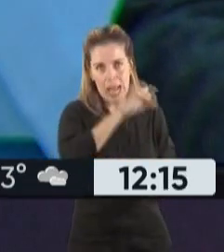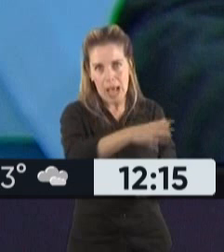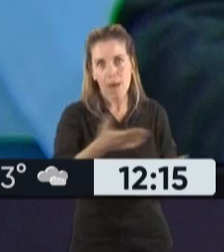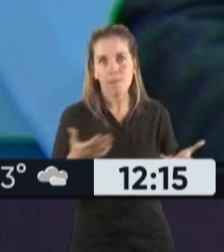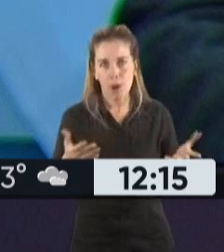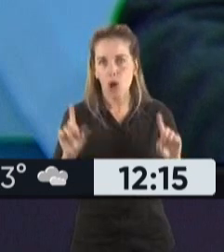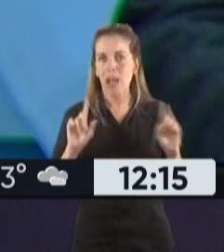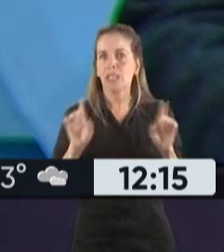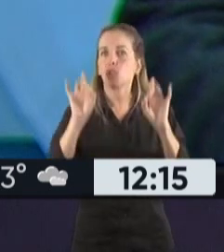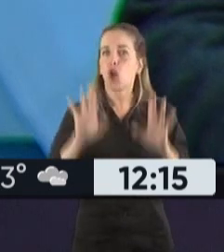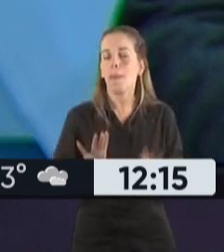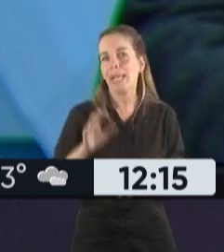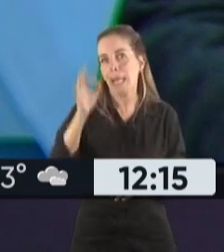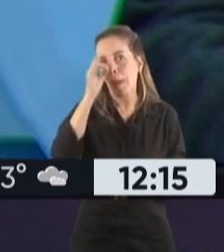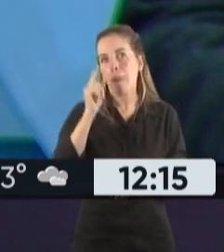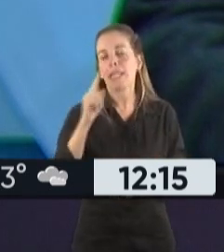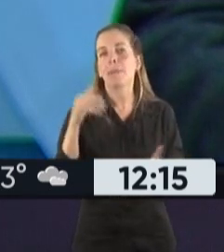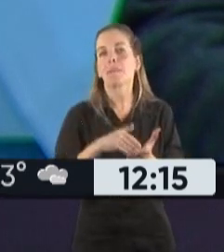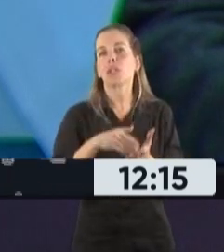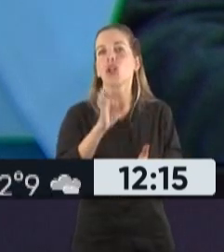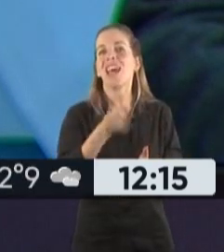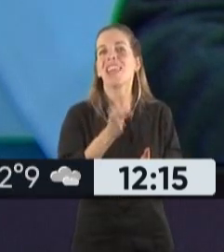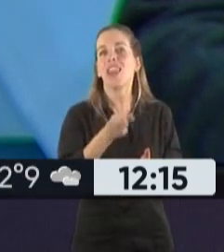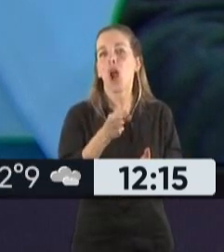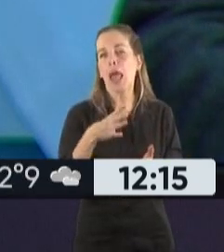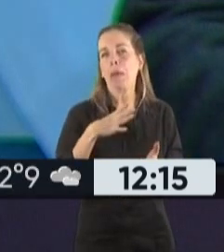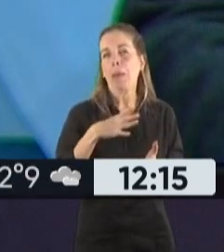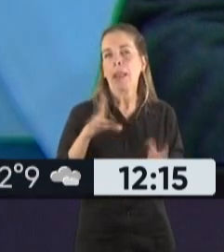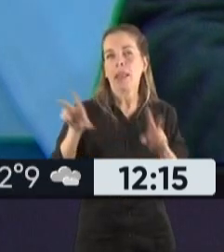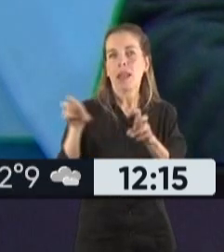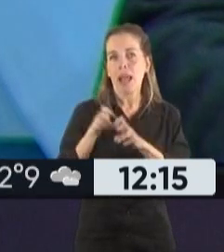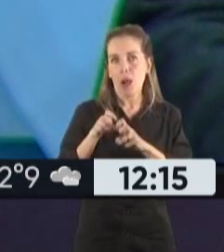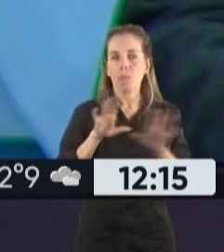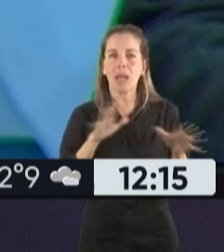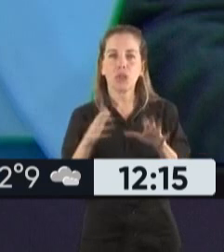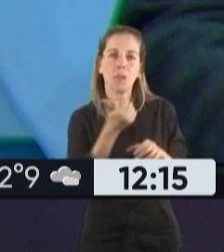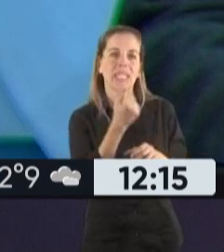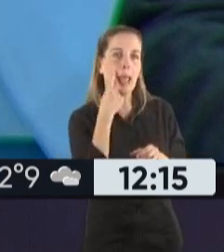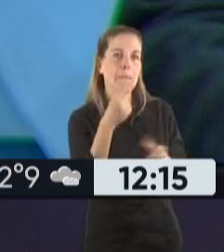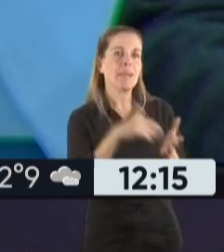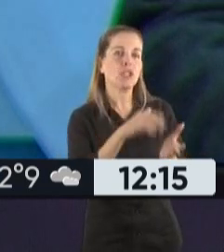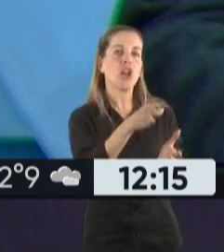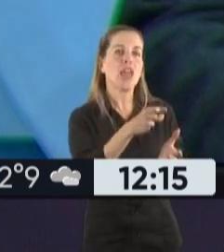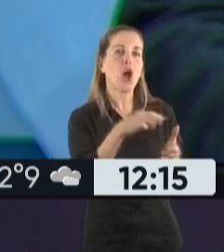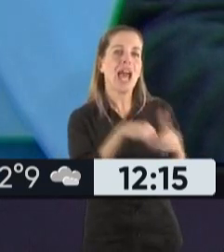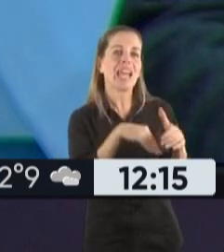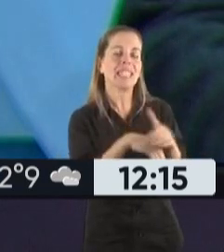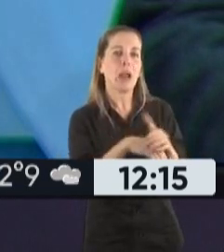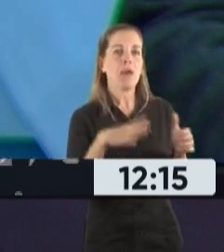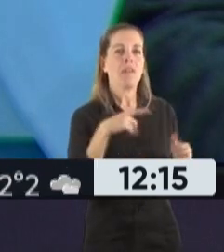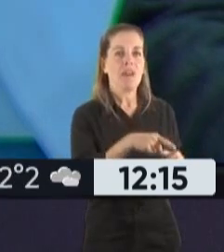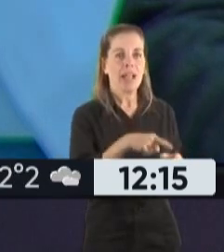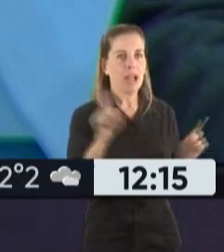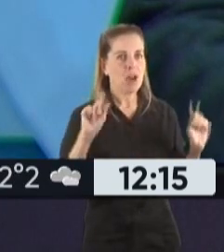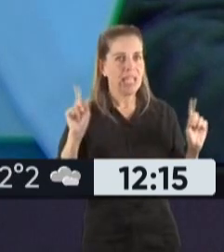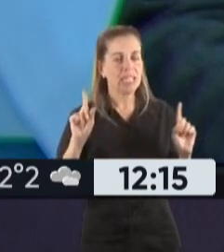Porque no es solamente los 20.000 millones de dólares, que son más o menos 6.000 millones de dólares de reserva que dejamos de tener. Son